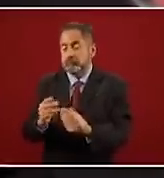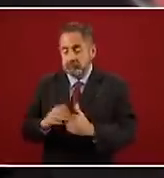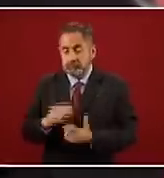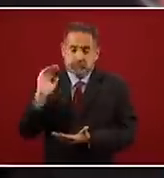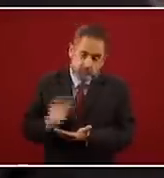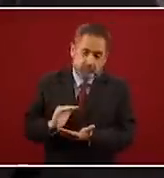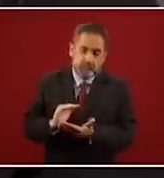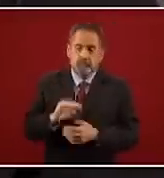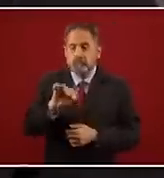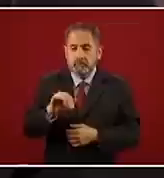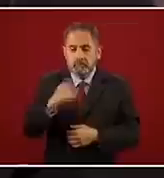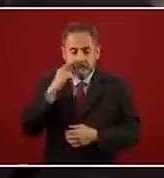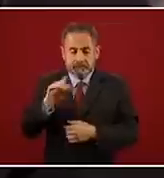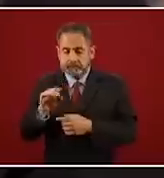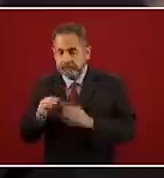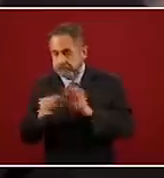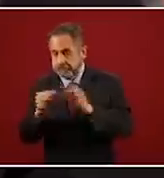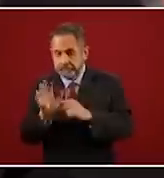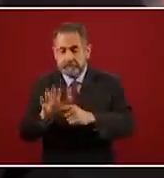Estamos hablando, a ver, un dato.